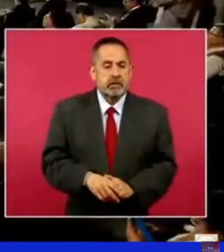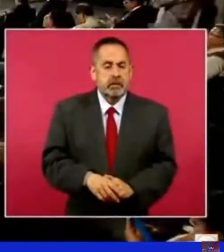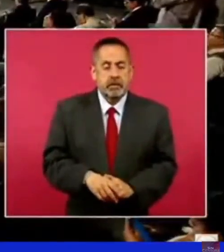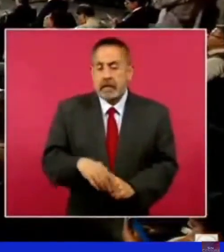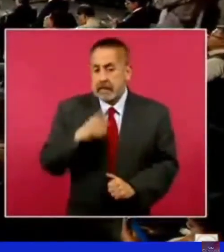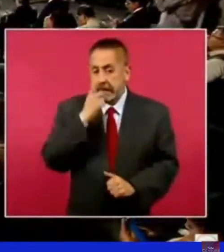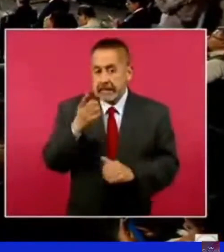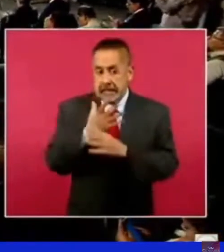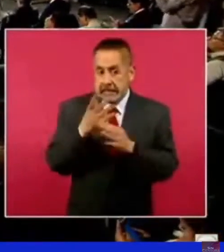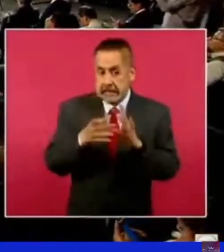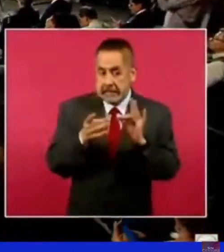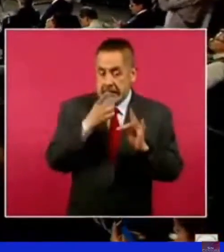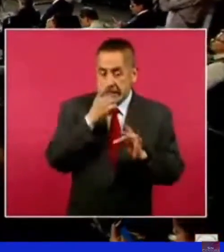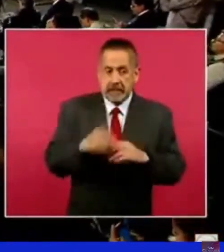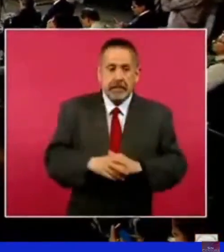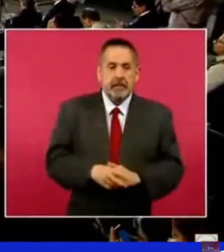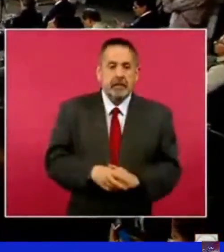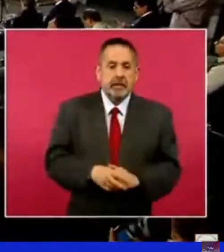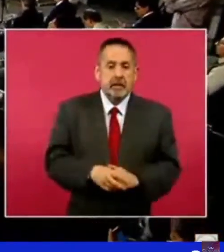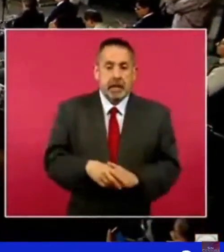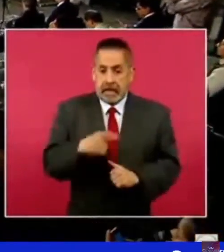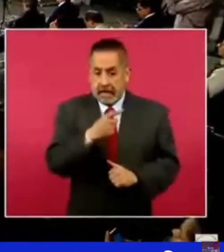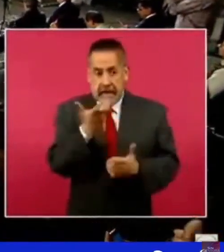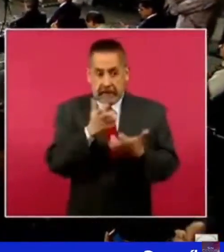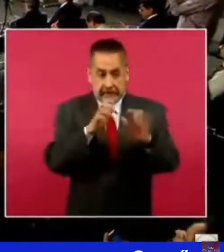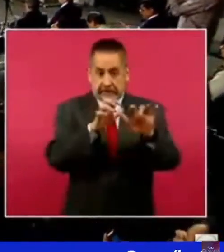dice, él hace la nota,